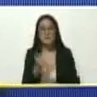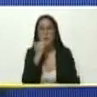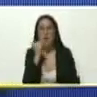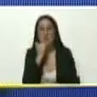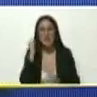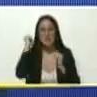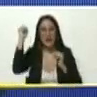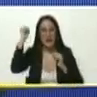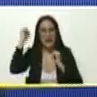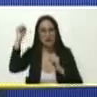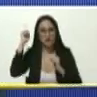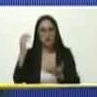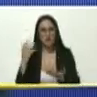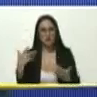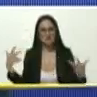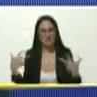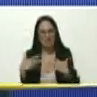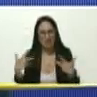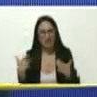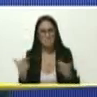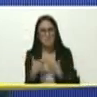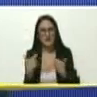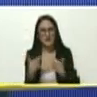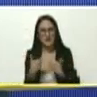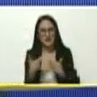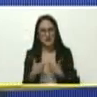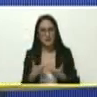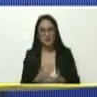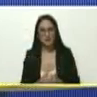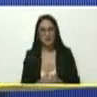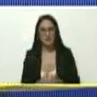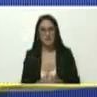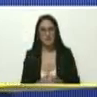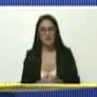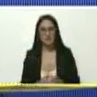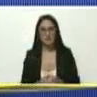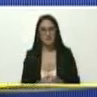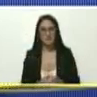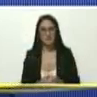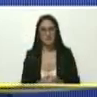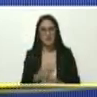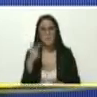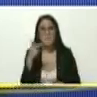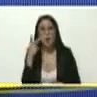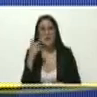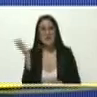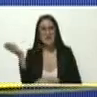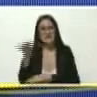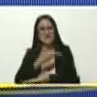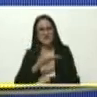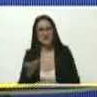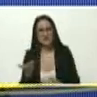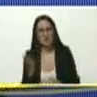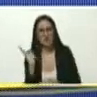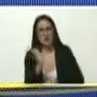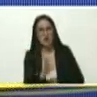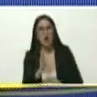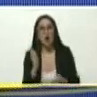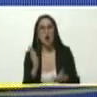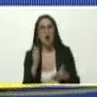protestando, enfrentando la irracionalidad de las políticas de sanción